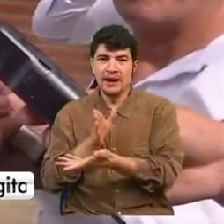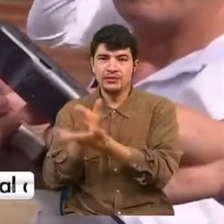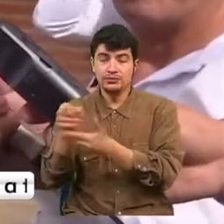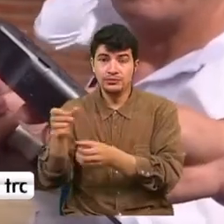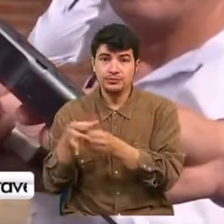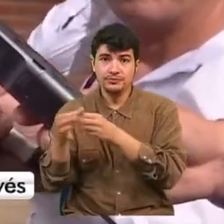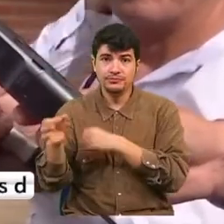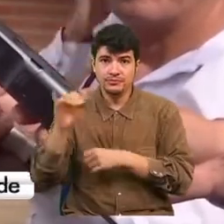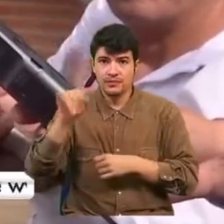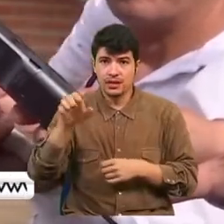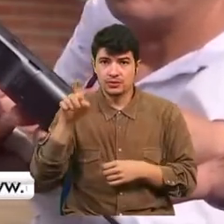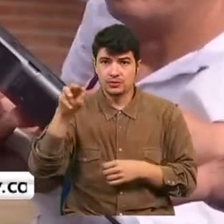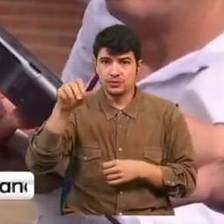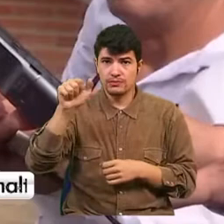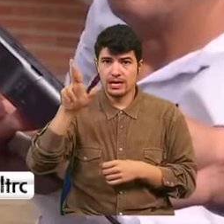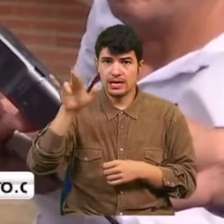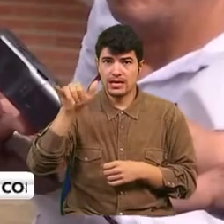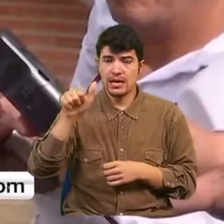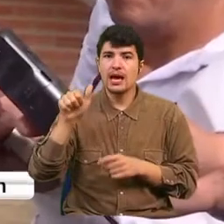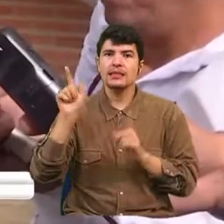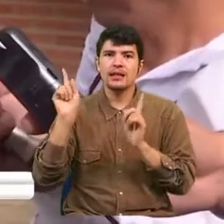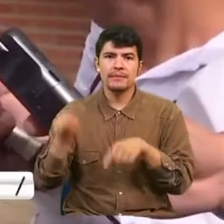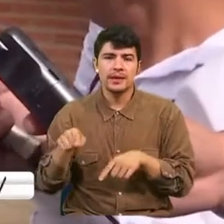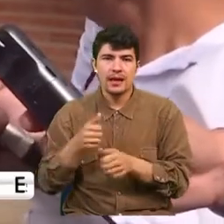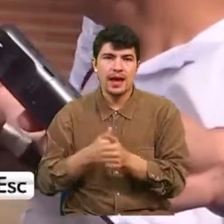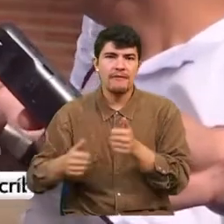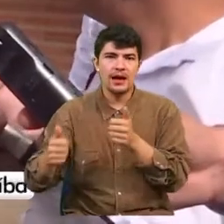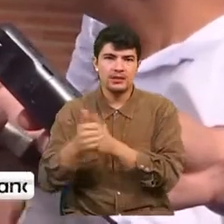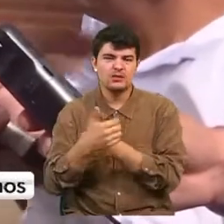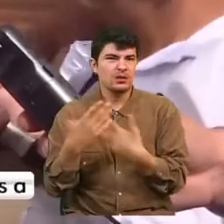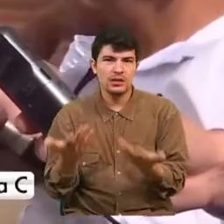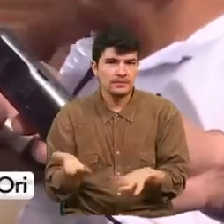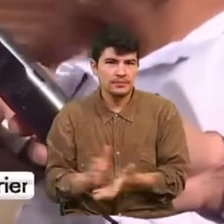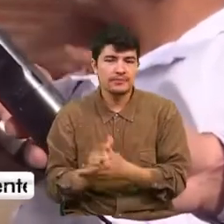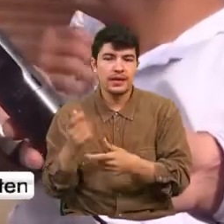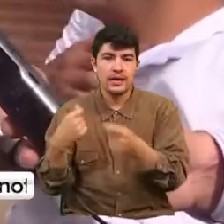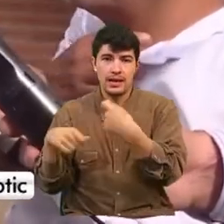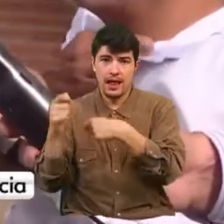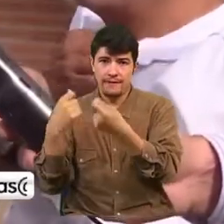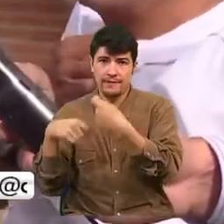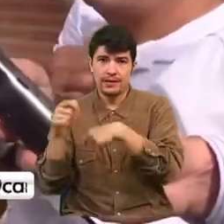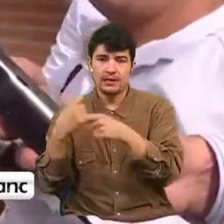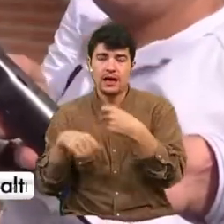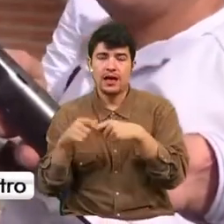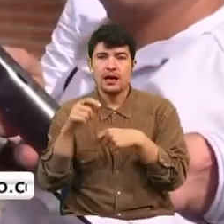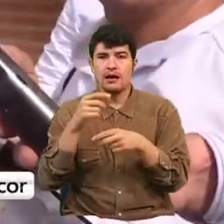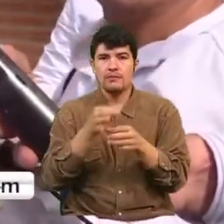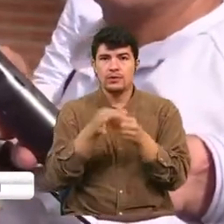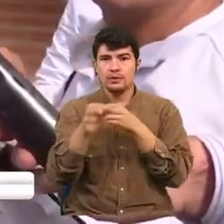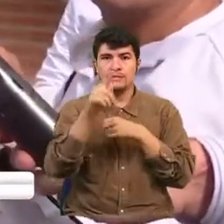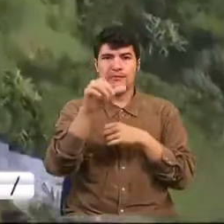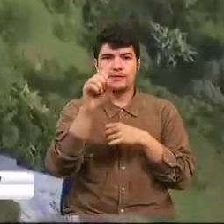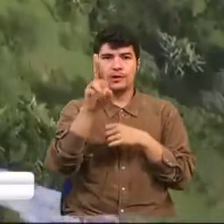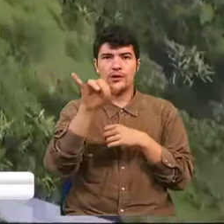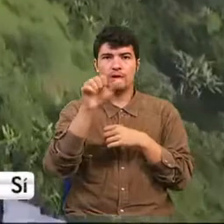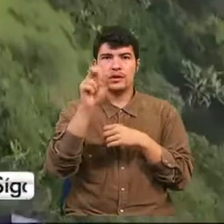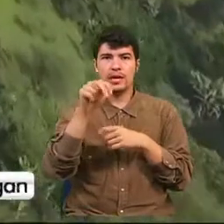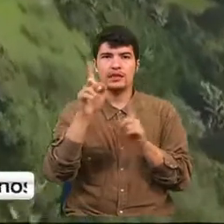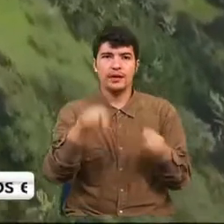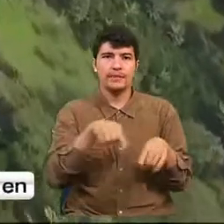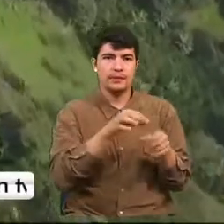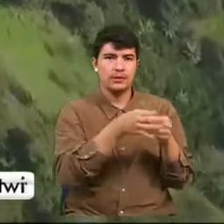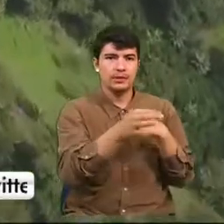María, sino también estamos avanzando hacia La Venta, en el municipio de Florián, y obviamente también hacia La Belleza.